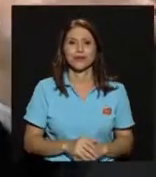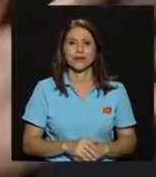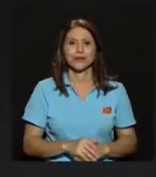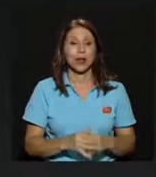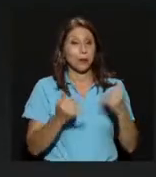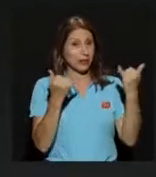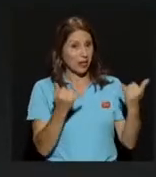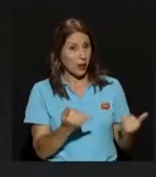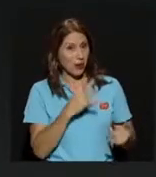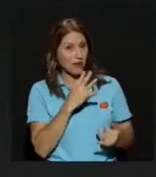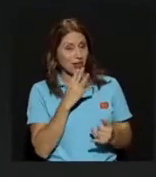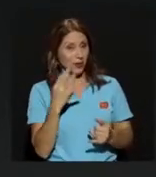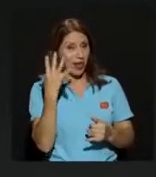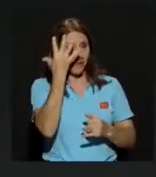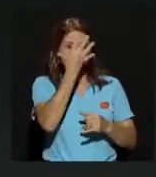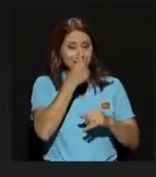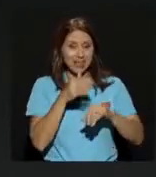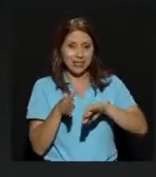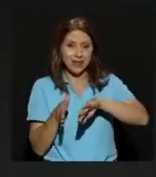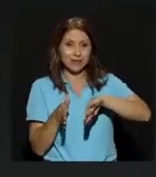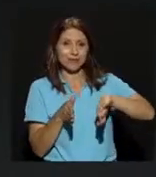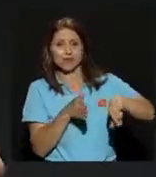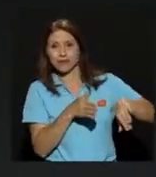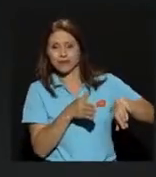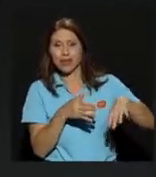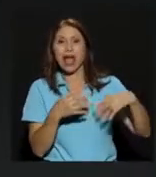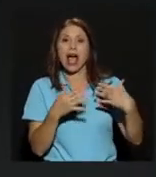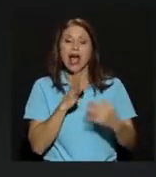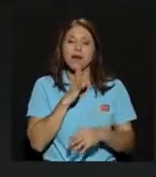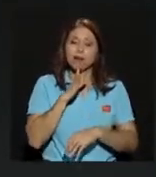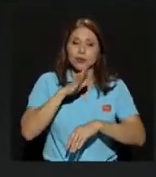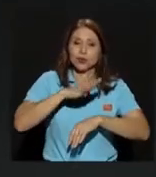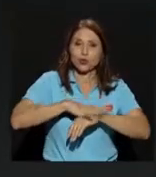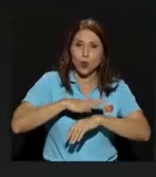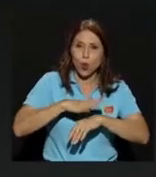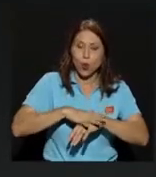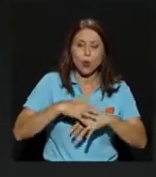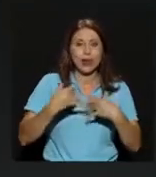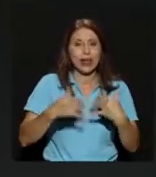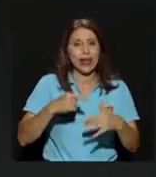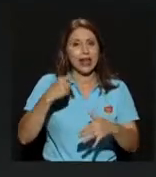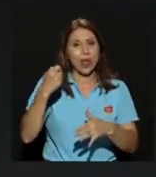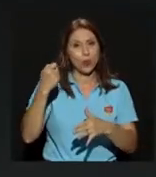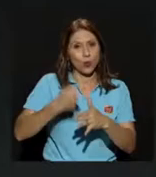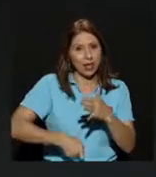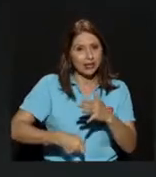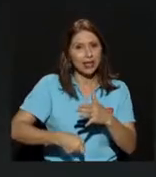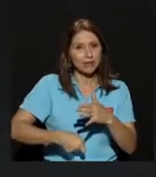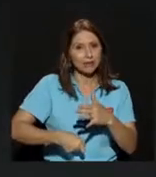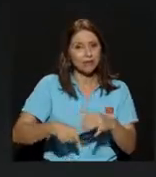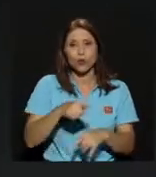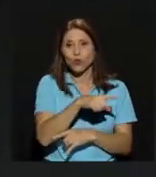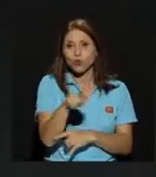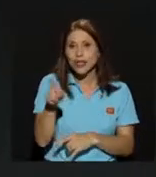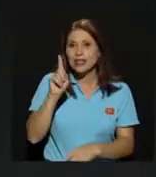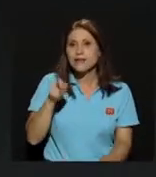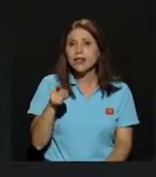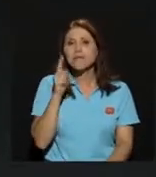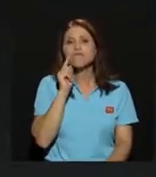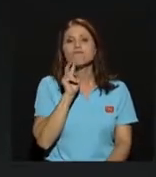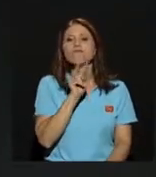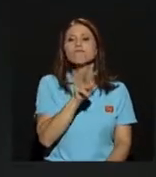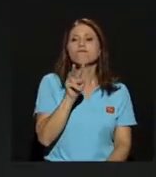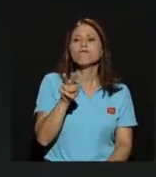la belleza a la dureza ustedes tenían que sacar la lupa y mirar la ejecución del